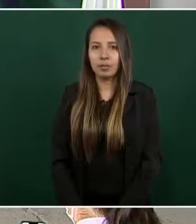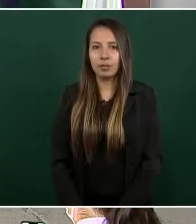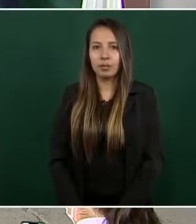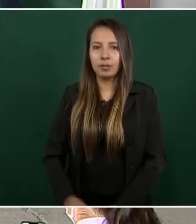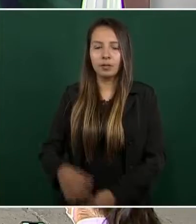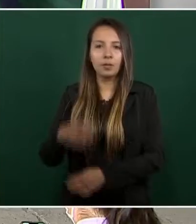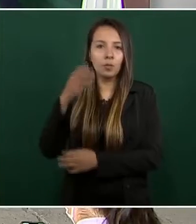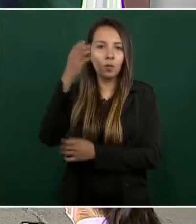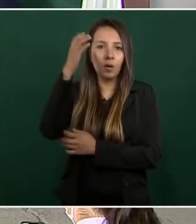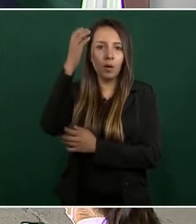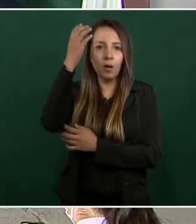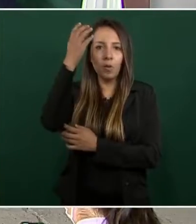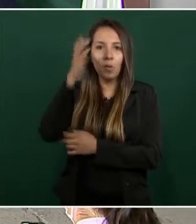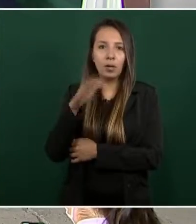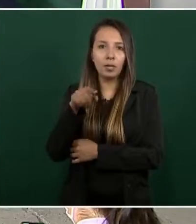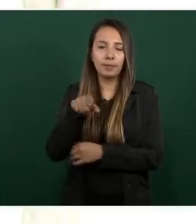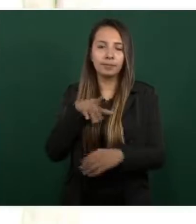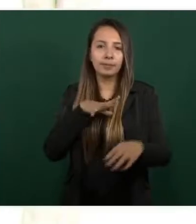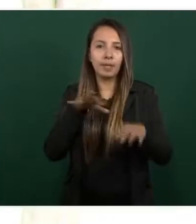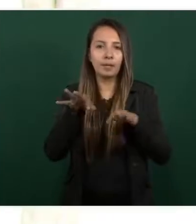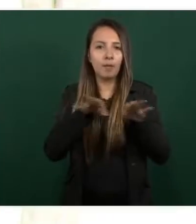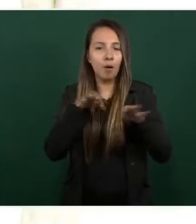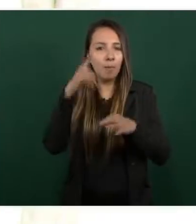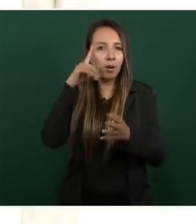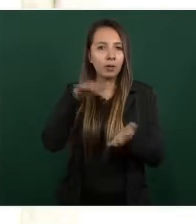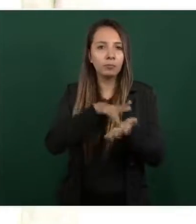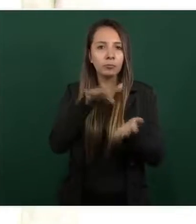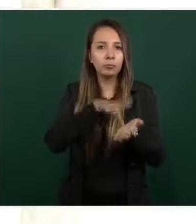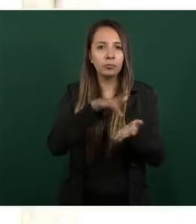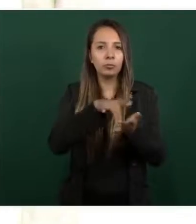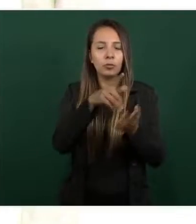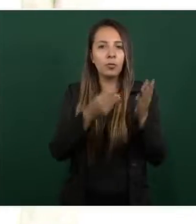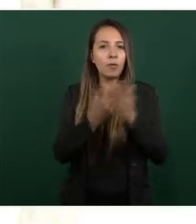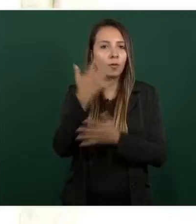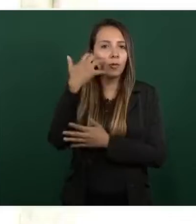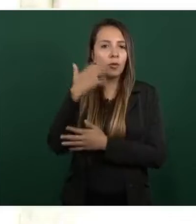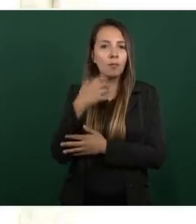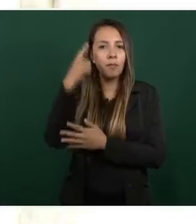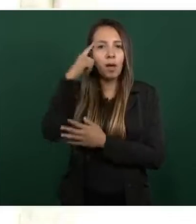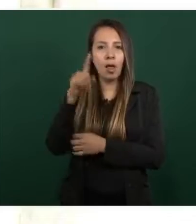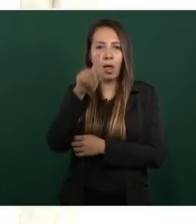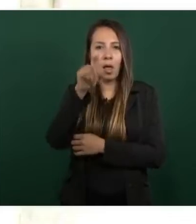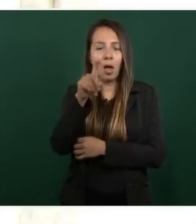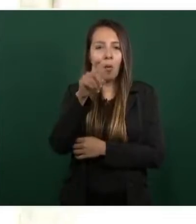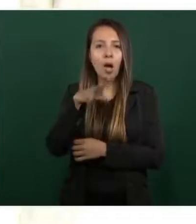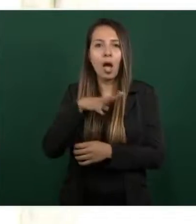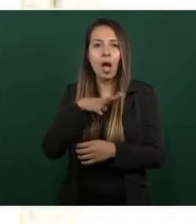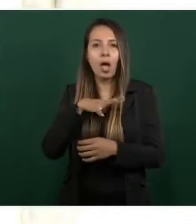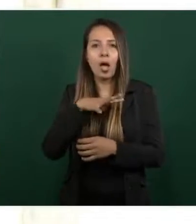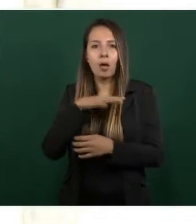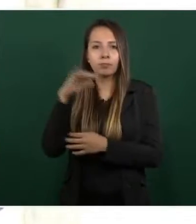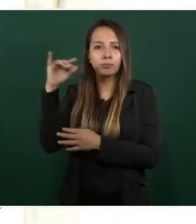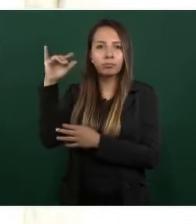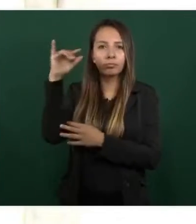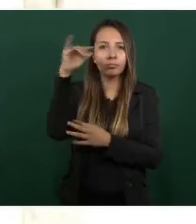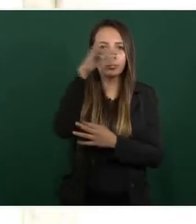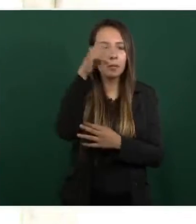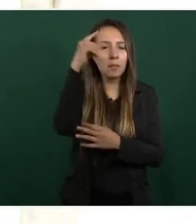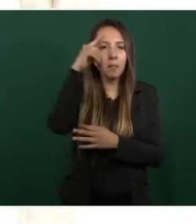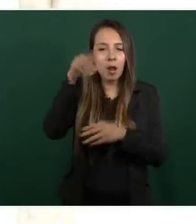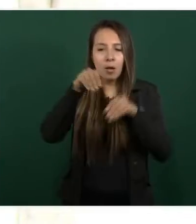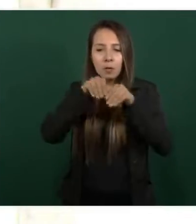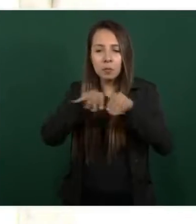también de apoyo a Nuevo León en cuanto a abastecimiento de agua, a vuelos de estimulación de lluvias.